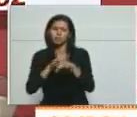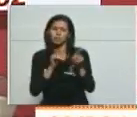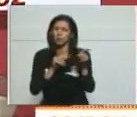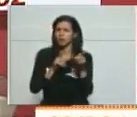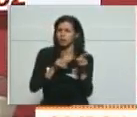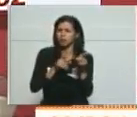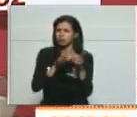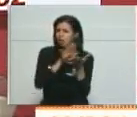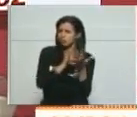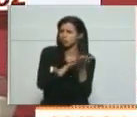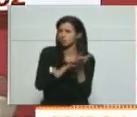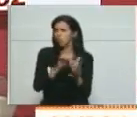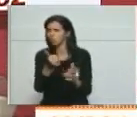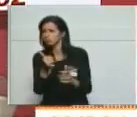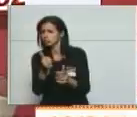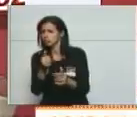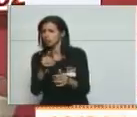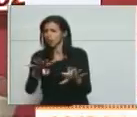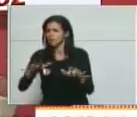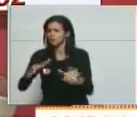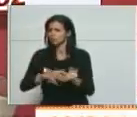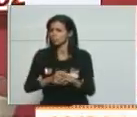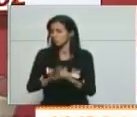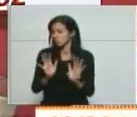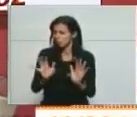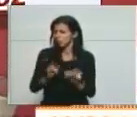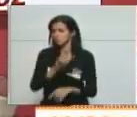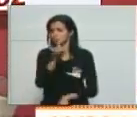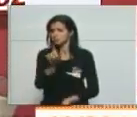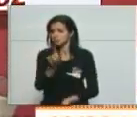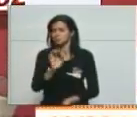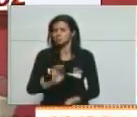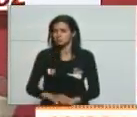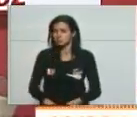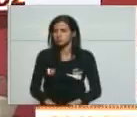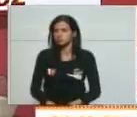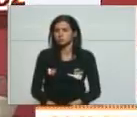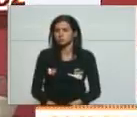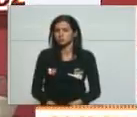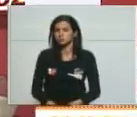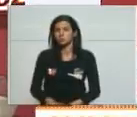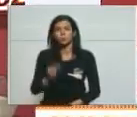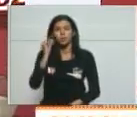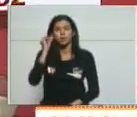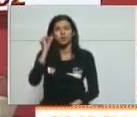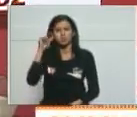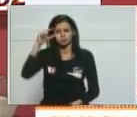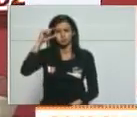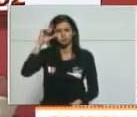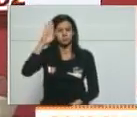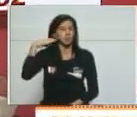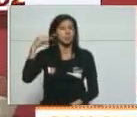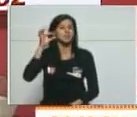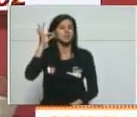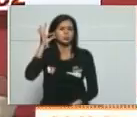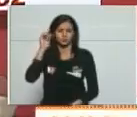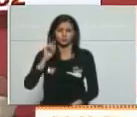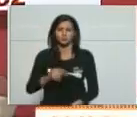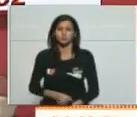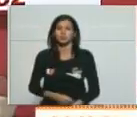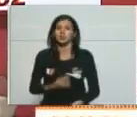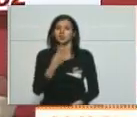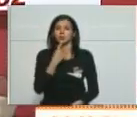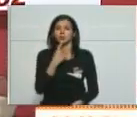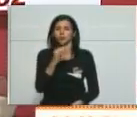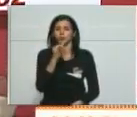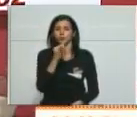está calmada? Cosas de la vida. Luis Ortega Díaz informó. Yo le voy a decir algo, yo estoy obligado a decir todo